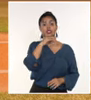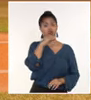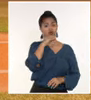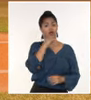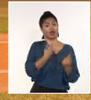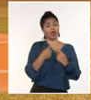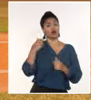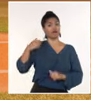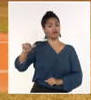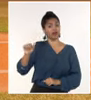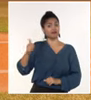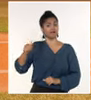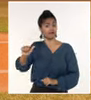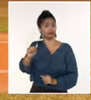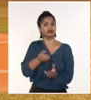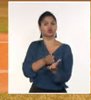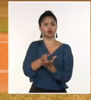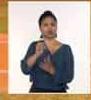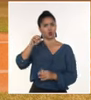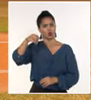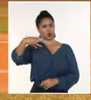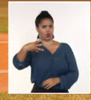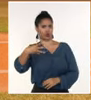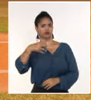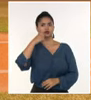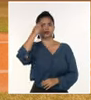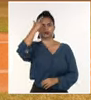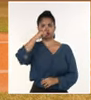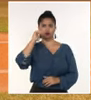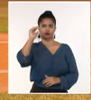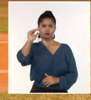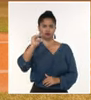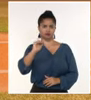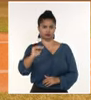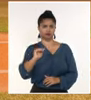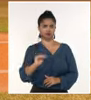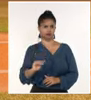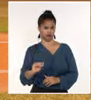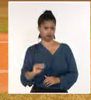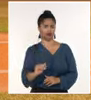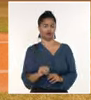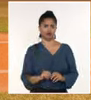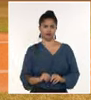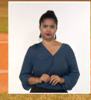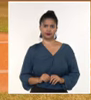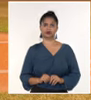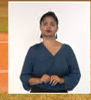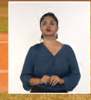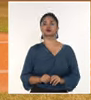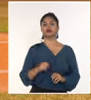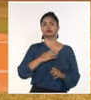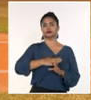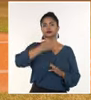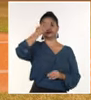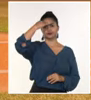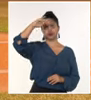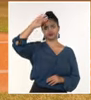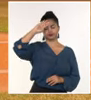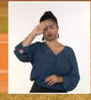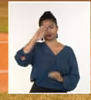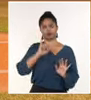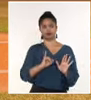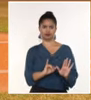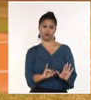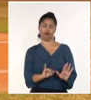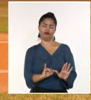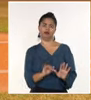se ha mantenido en la cuarta posición. Ciego de Ávila ha ido cediendo, pero se mantiene en el pelotón de vanguardia. Las Avispas de Santiago de Cuba son otro elenco que se ha